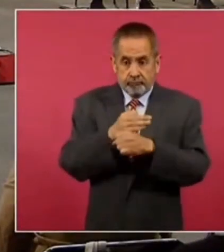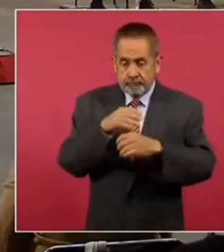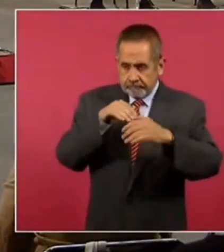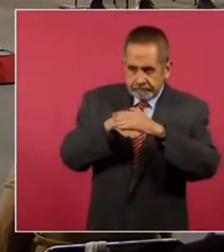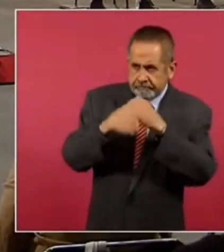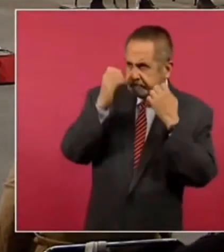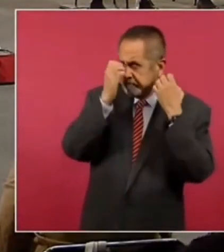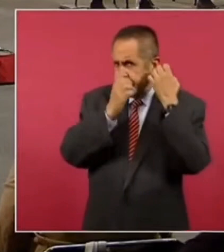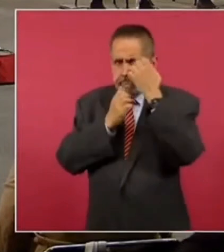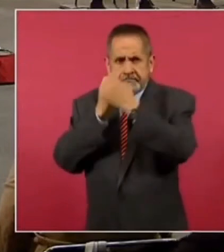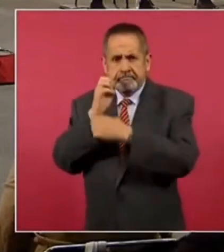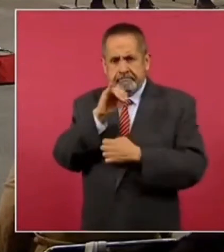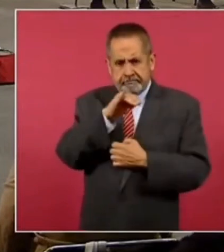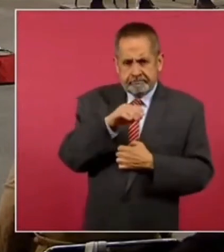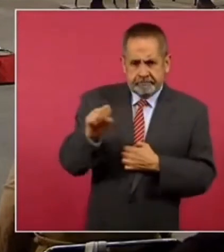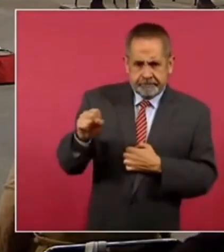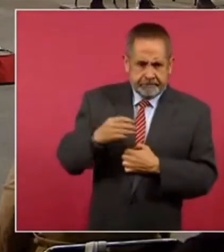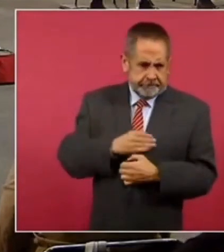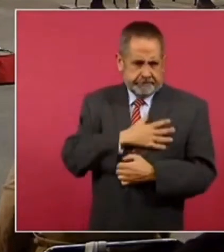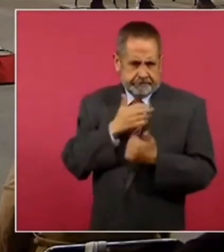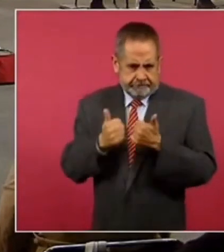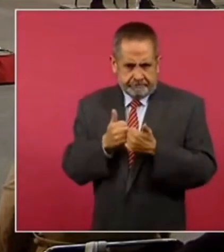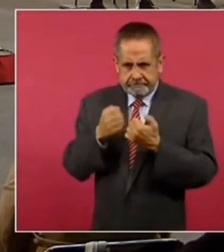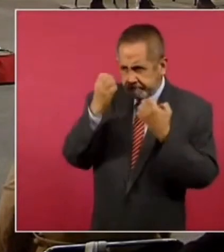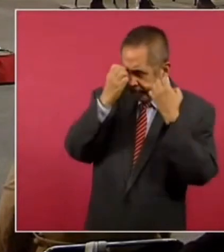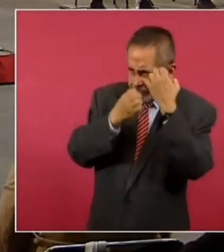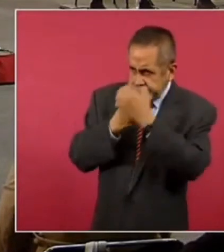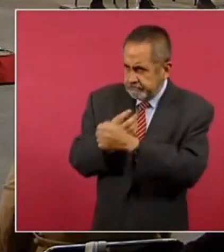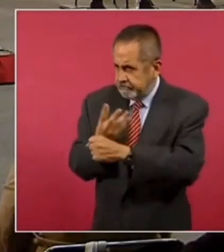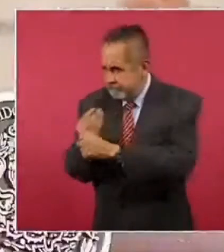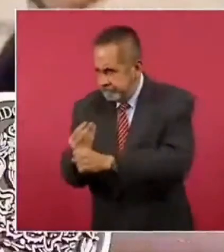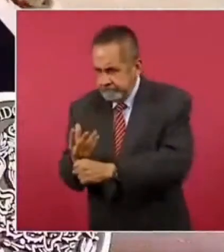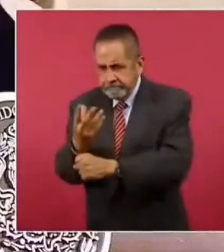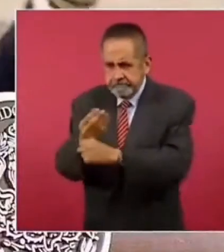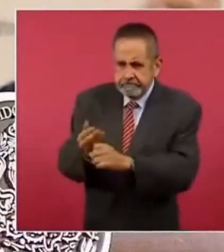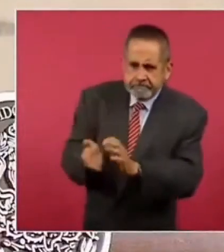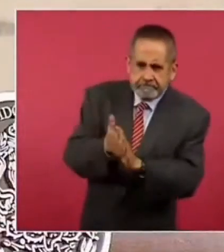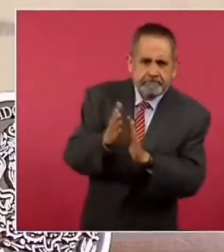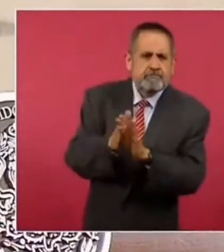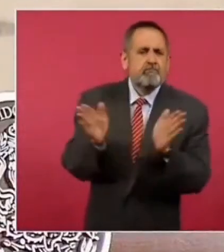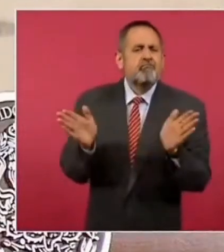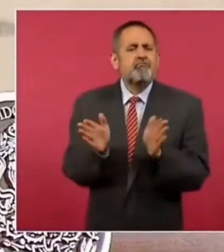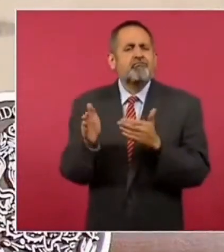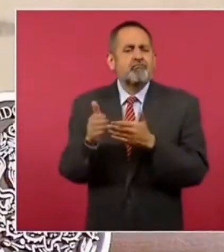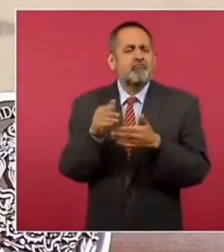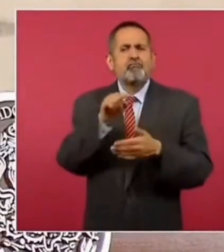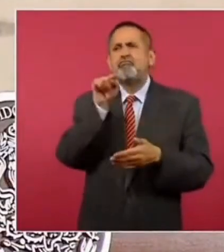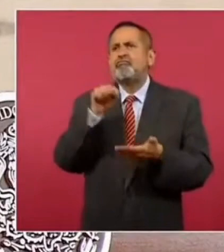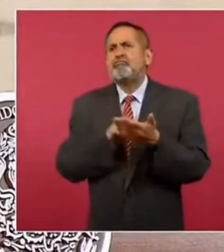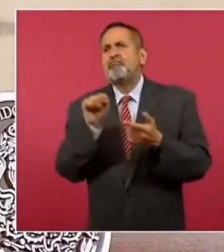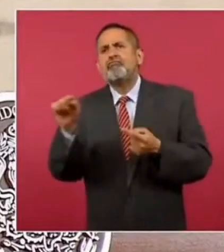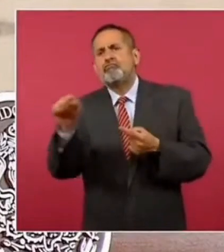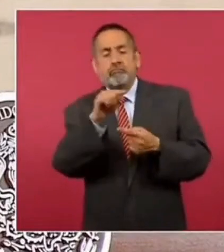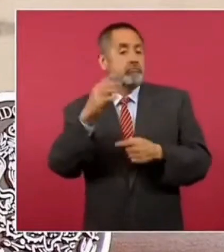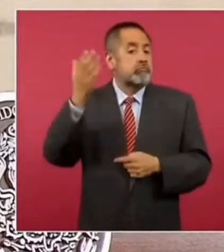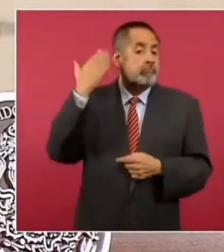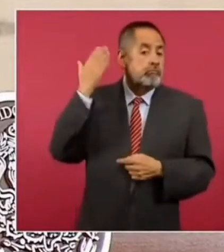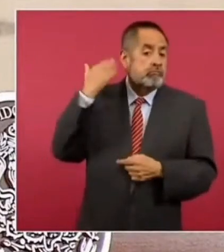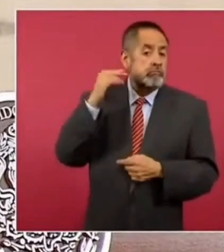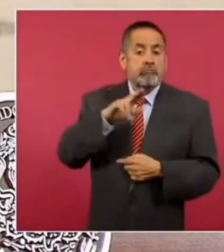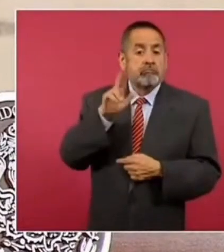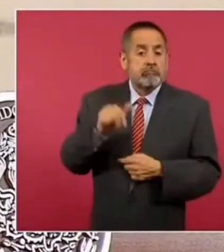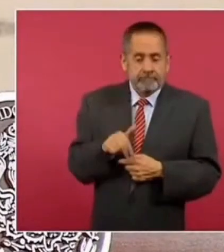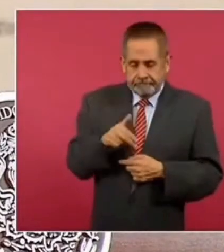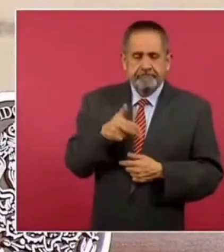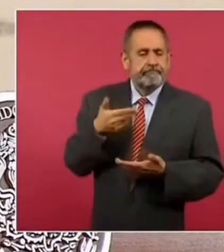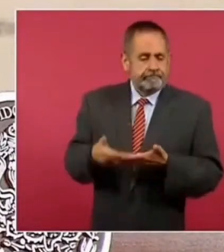intervenidos por el IMSS Bienestar, en muchos de los cuales, sobre todo comunitarios, básicos comunitarios, integrales, nunca se ha